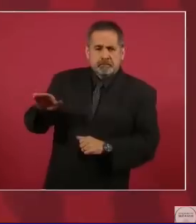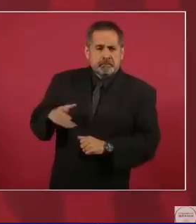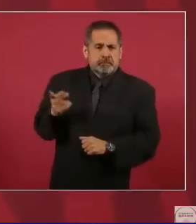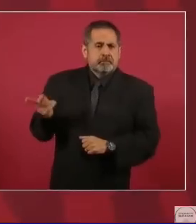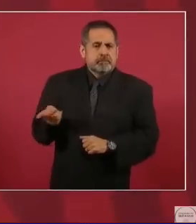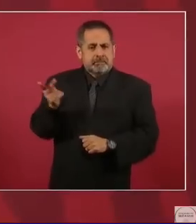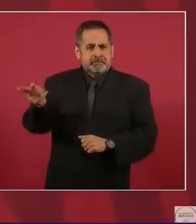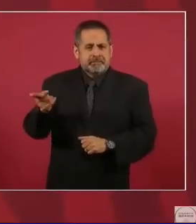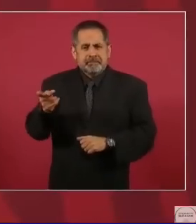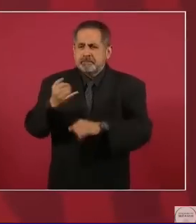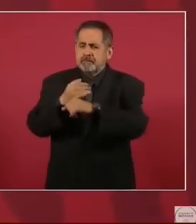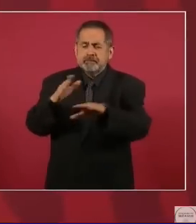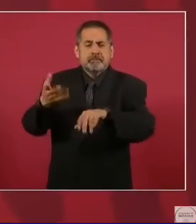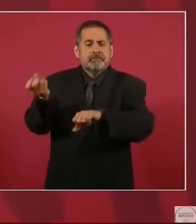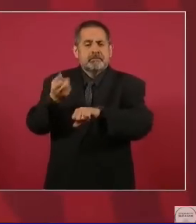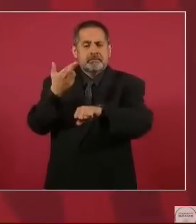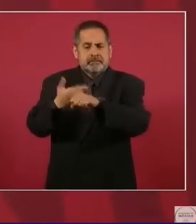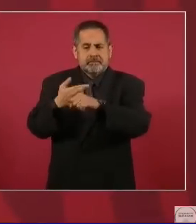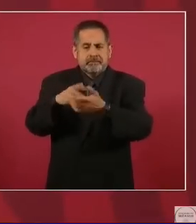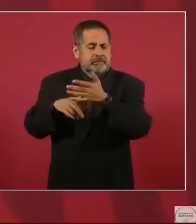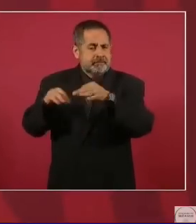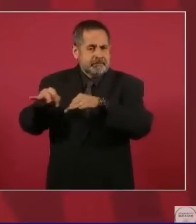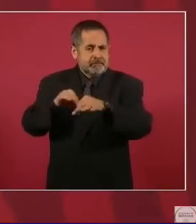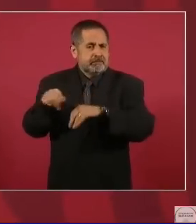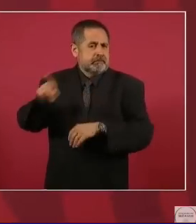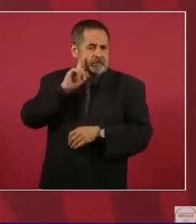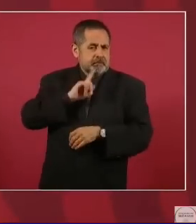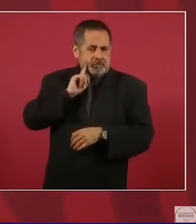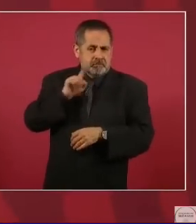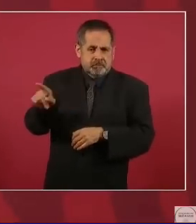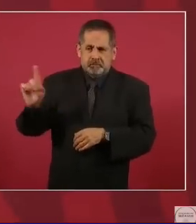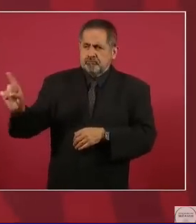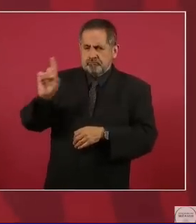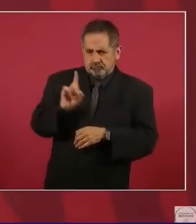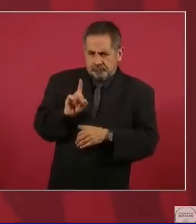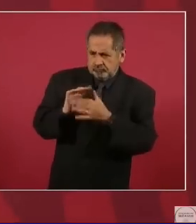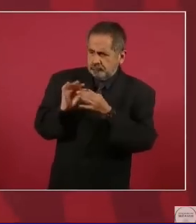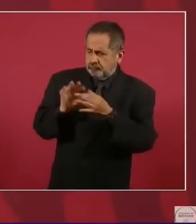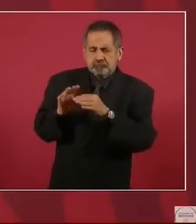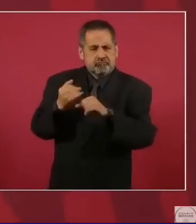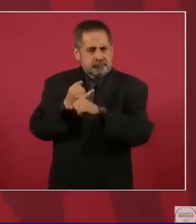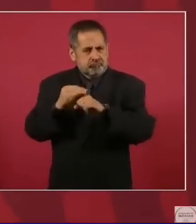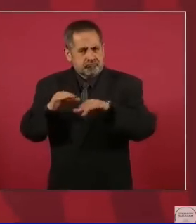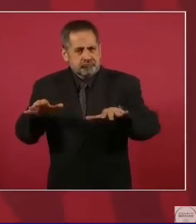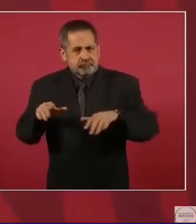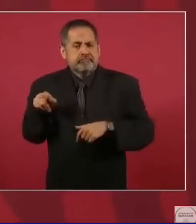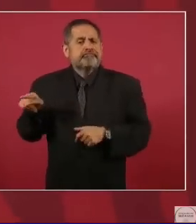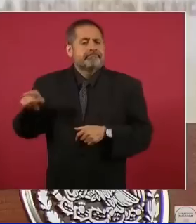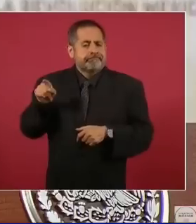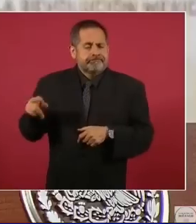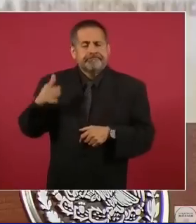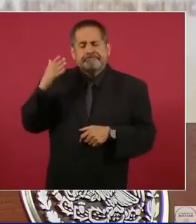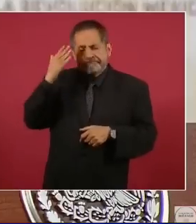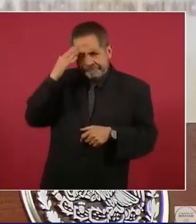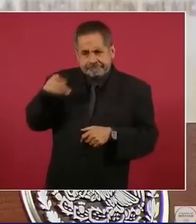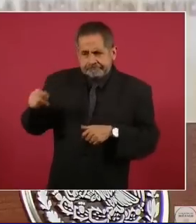secretaria del Trabajo, porque ella es la que está